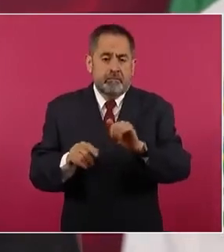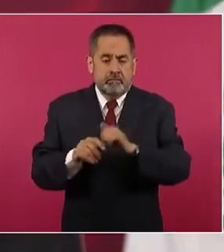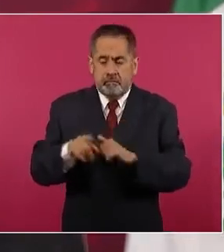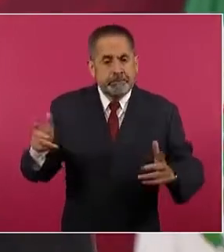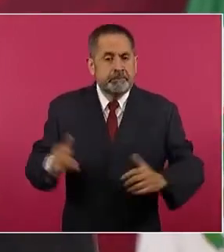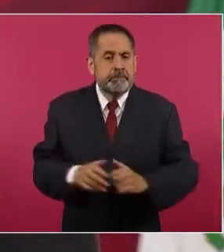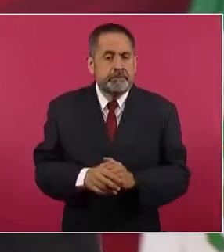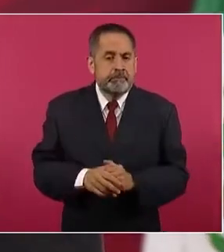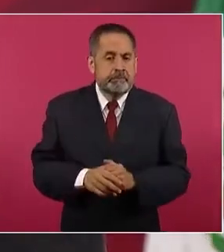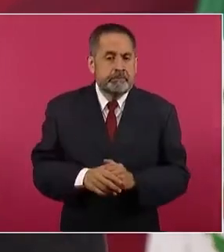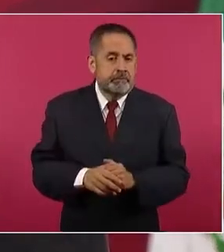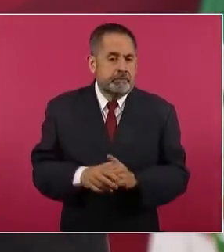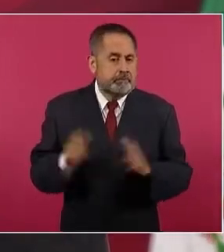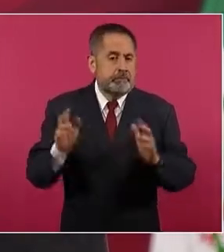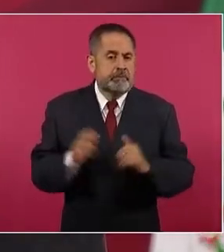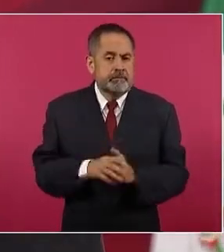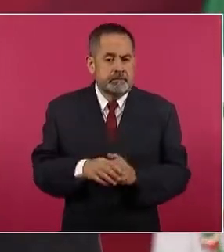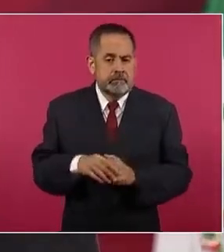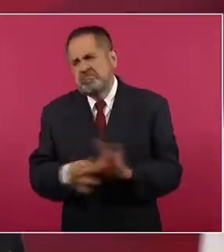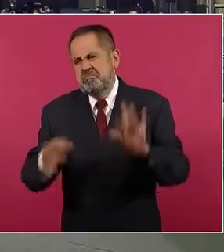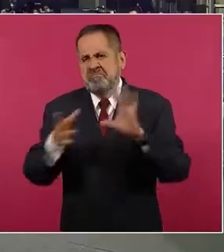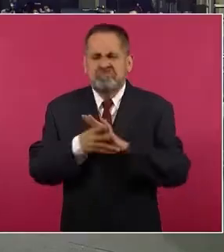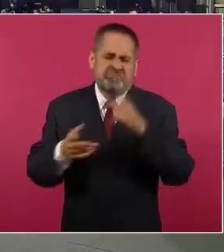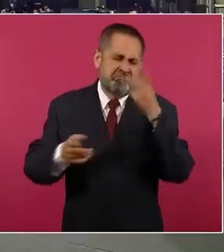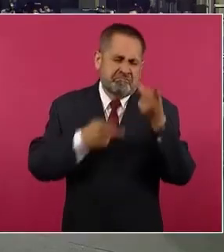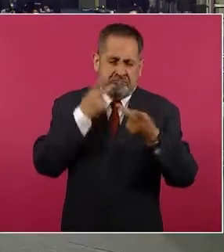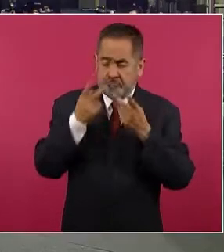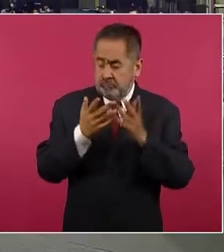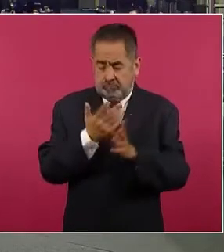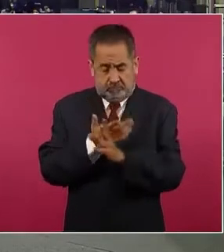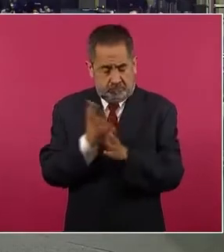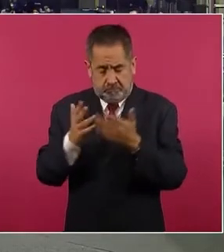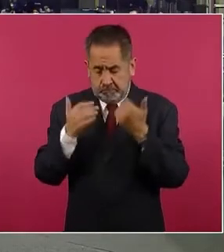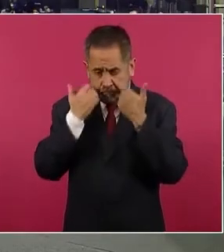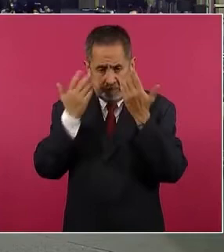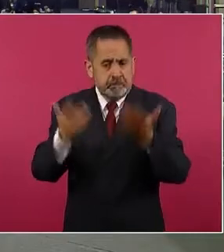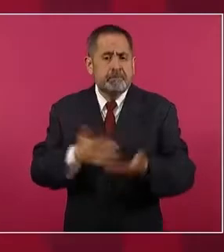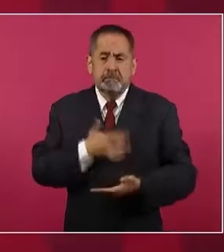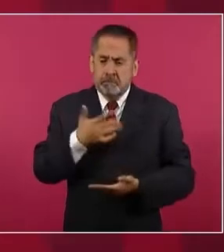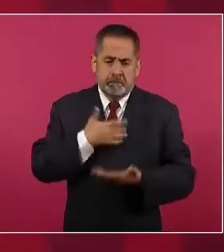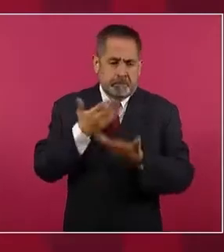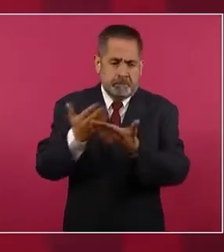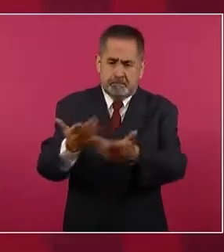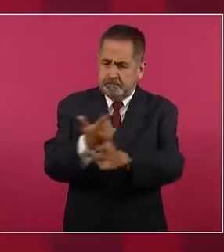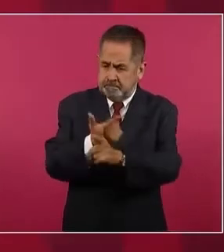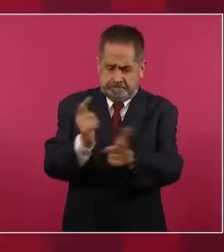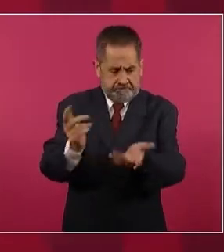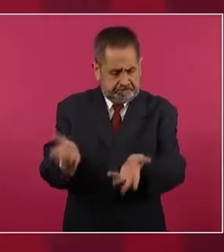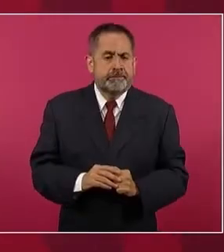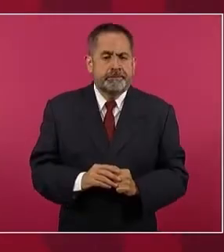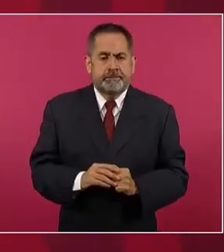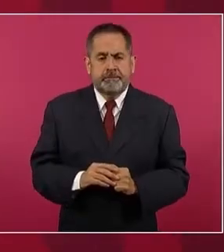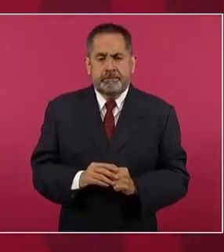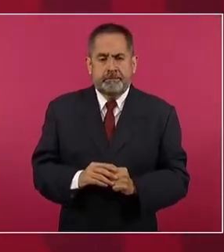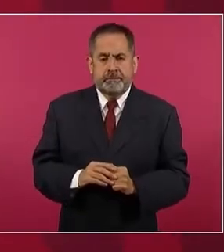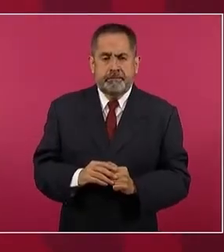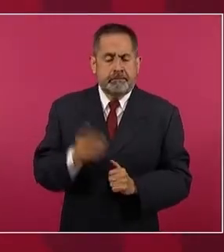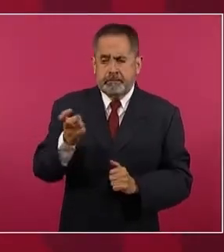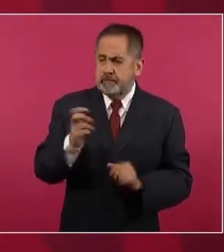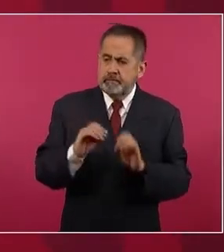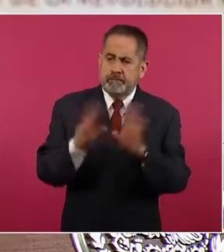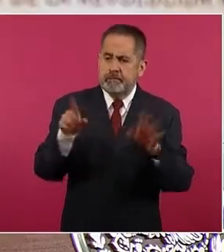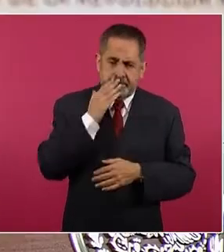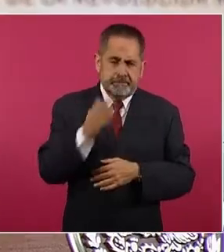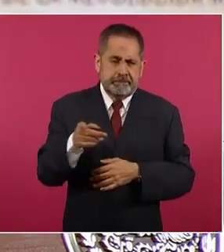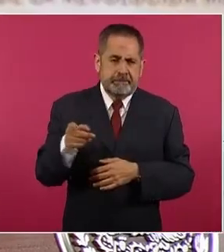respetados. Pueden expresar lo que quieran con absoluta libertad, es